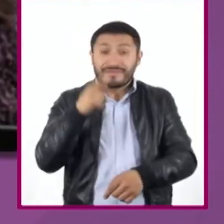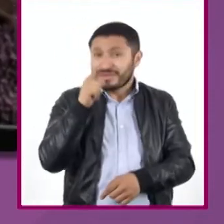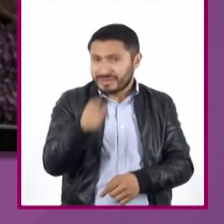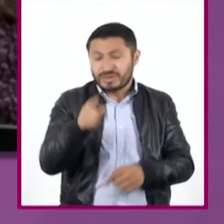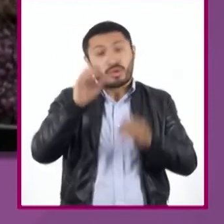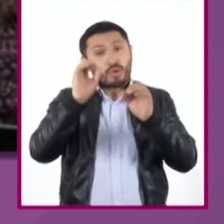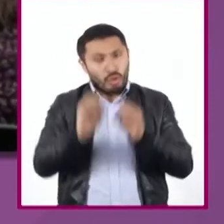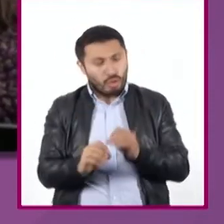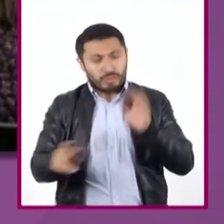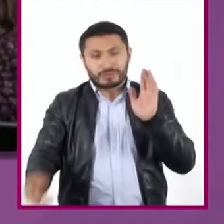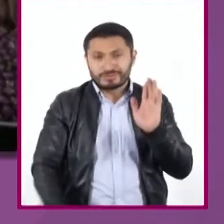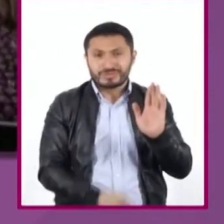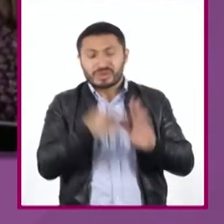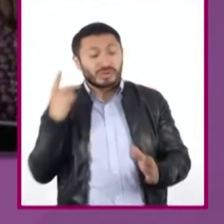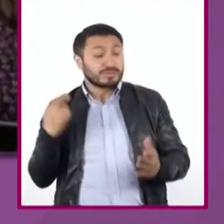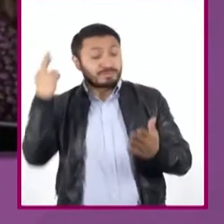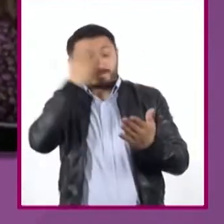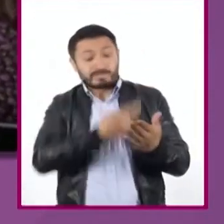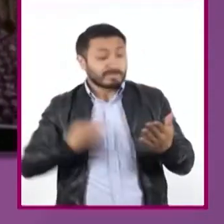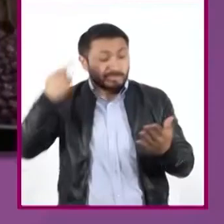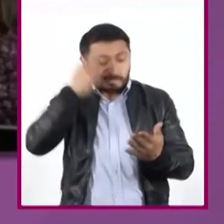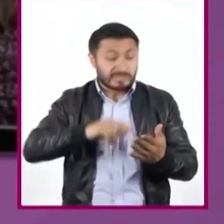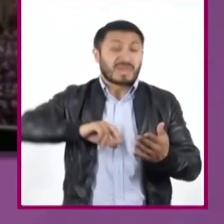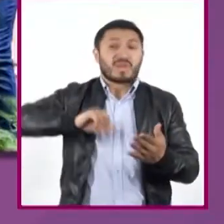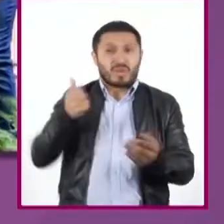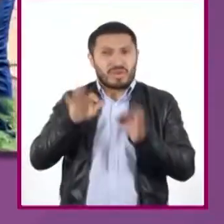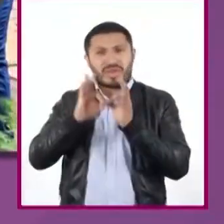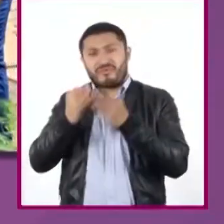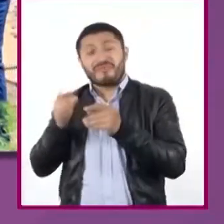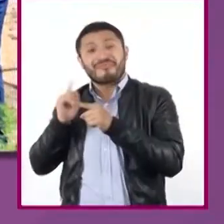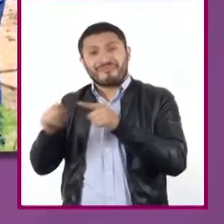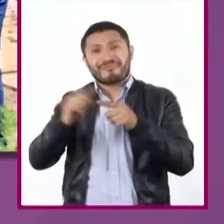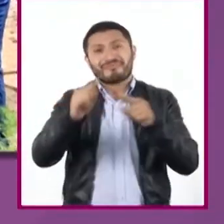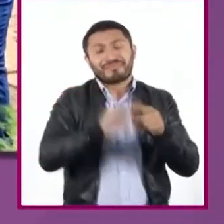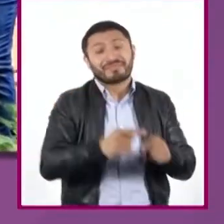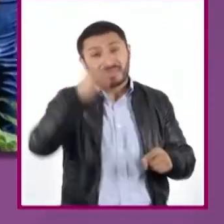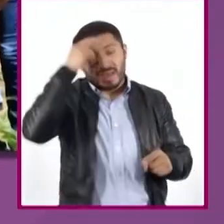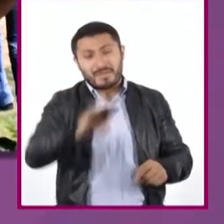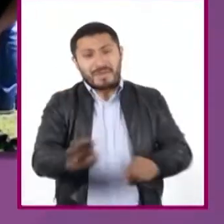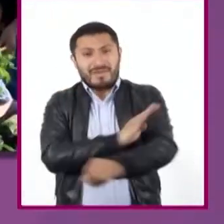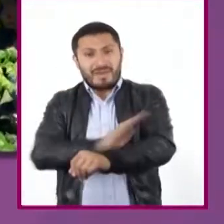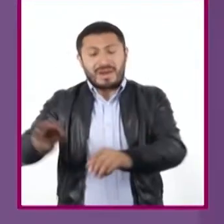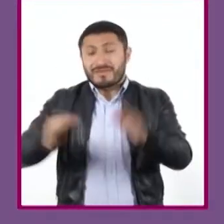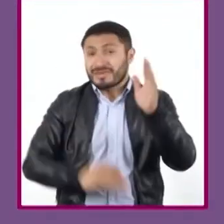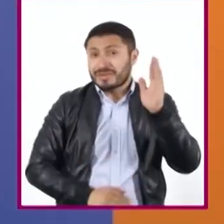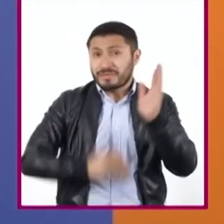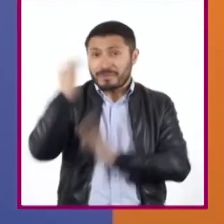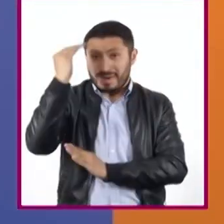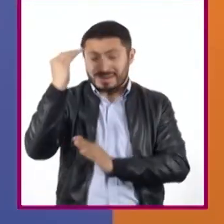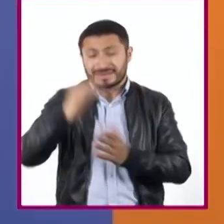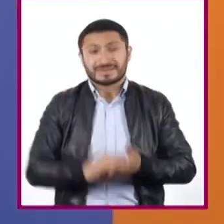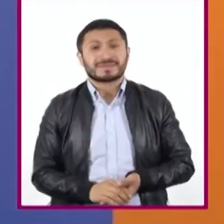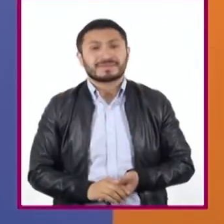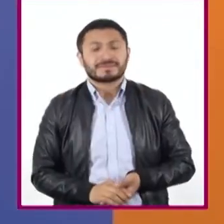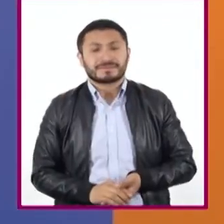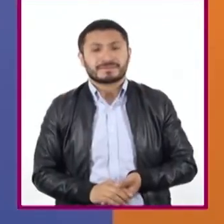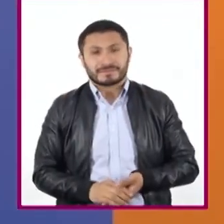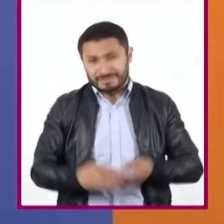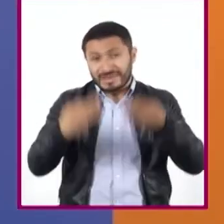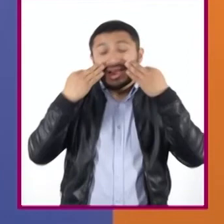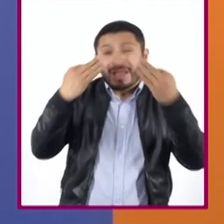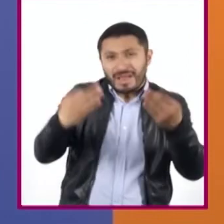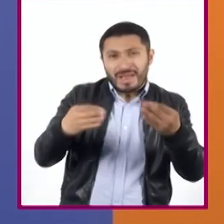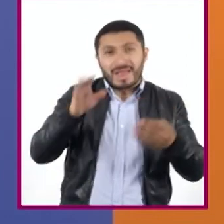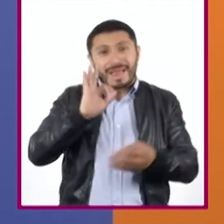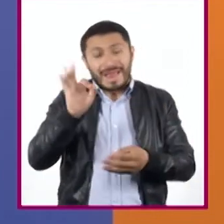o replantearlas y buscar otras alternativas que convengan más a nuestros objetivos. Como apreciaron, la